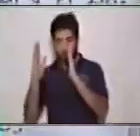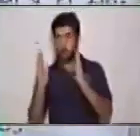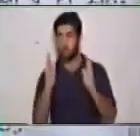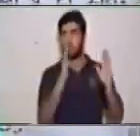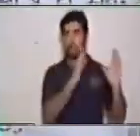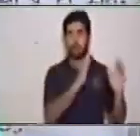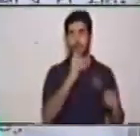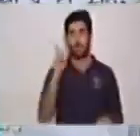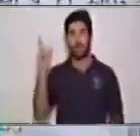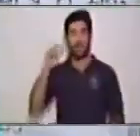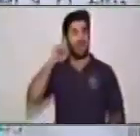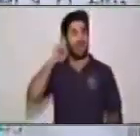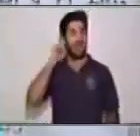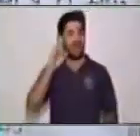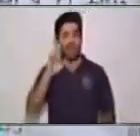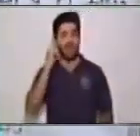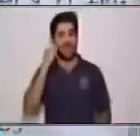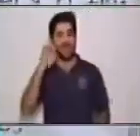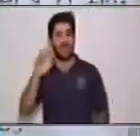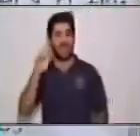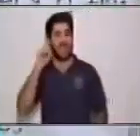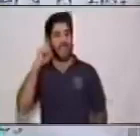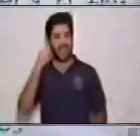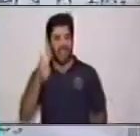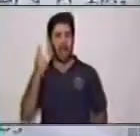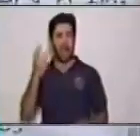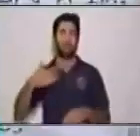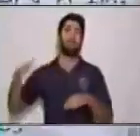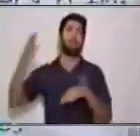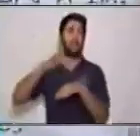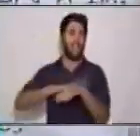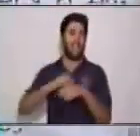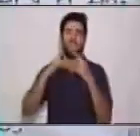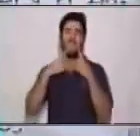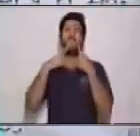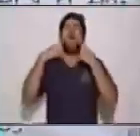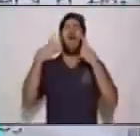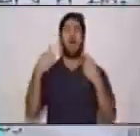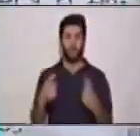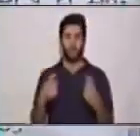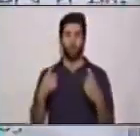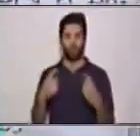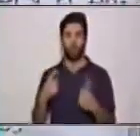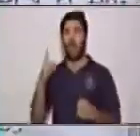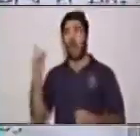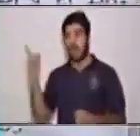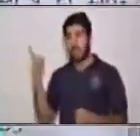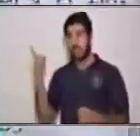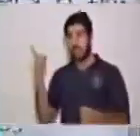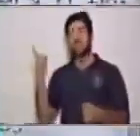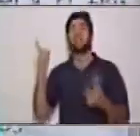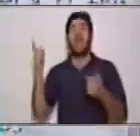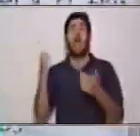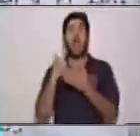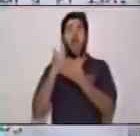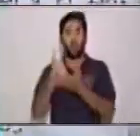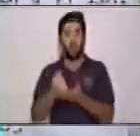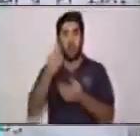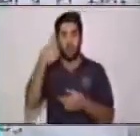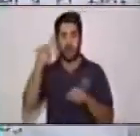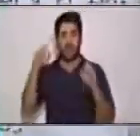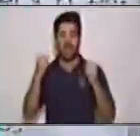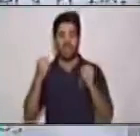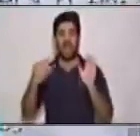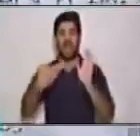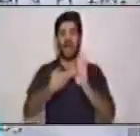En la mitología griega, que es de las más famosas, estas llegaron a formar parte de la religión, hasta el